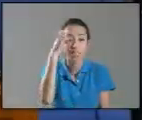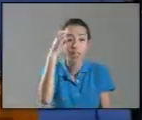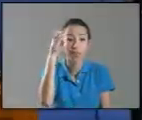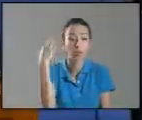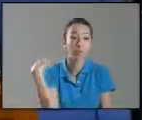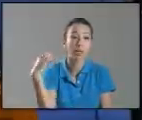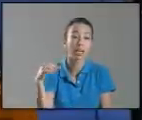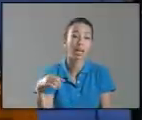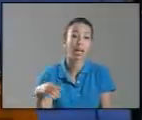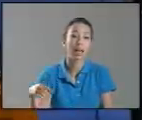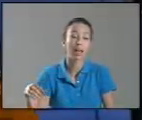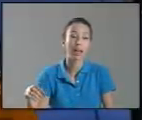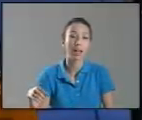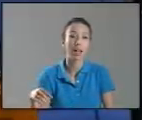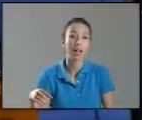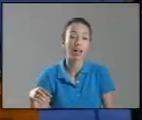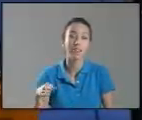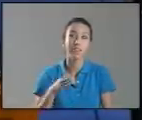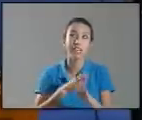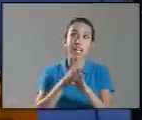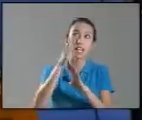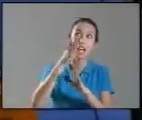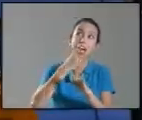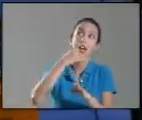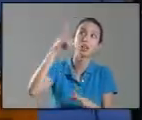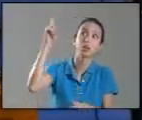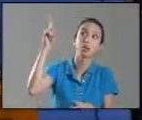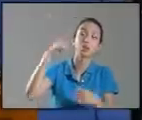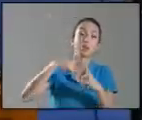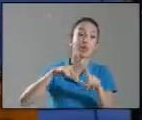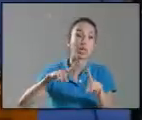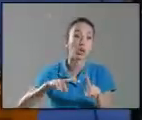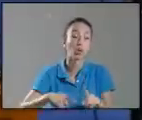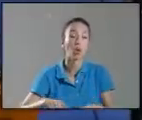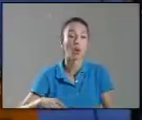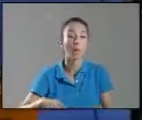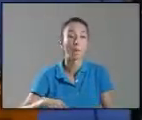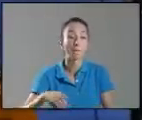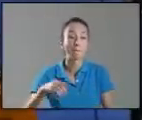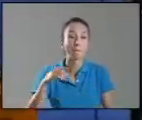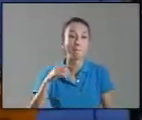Pues mira que nosotros el concepto de fidelidad a veces lo ponemos solamente